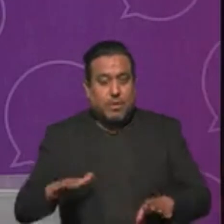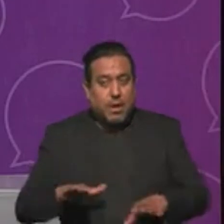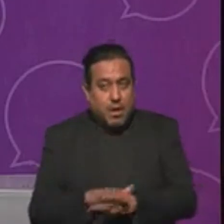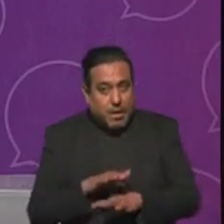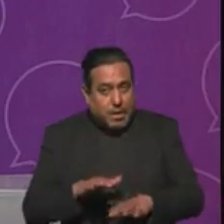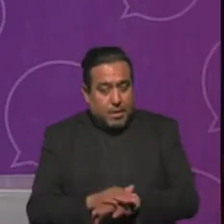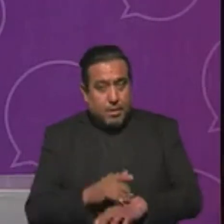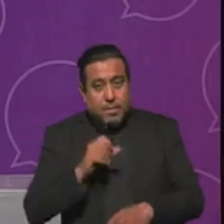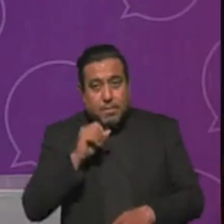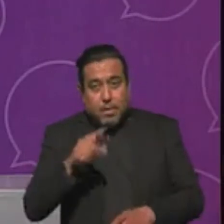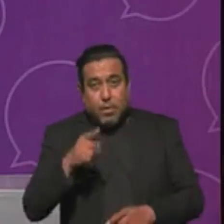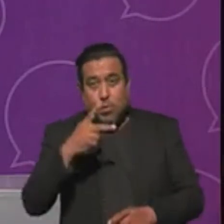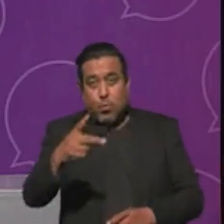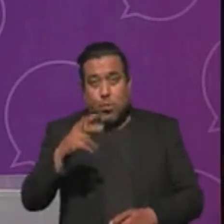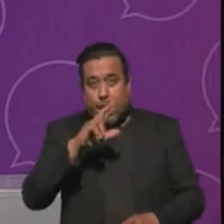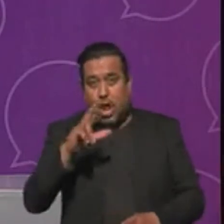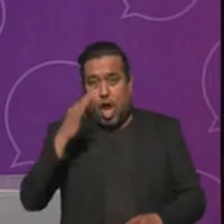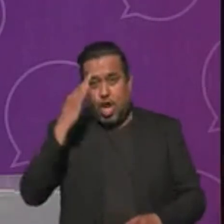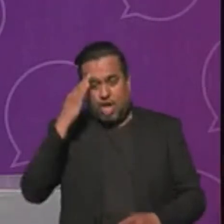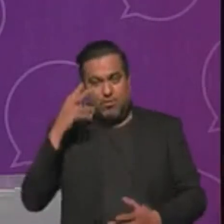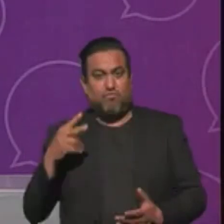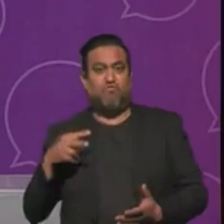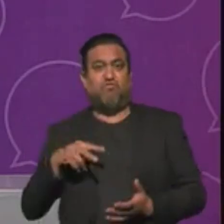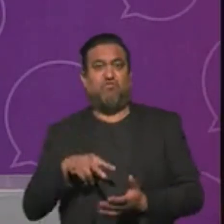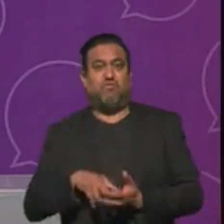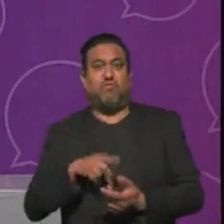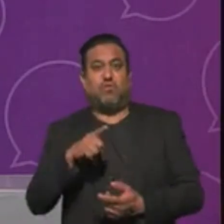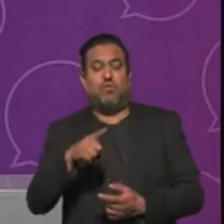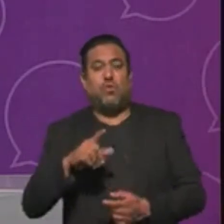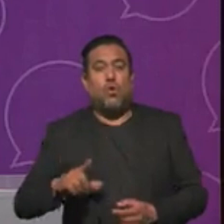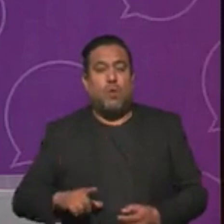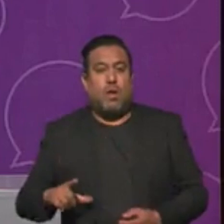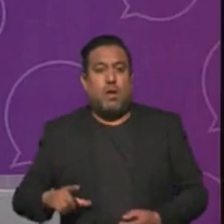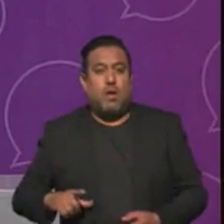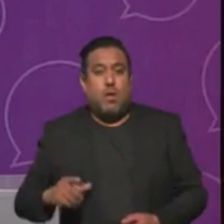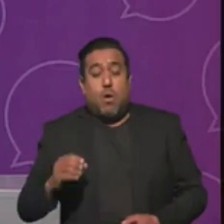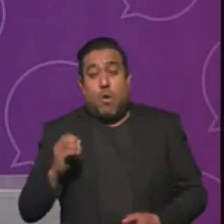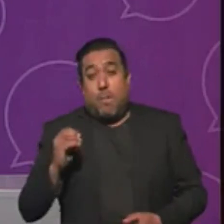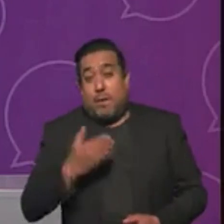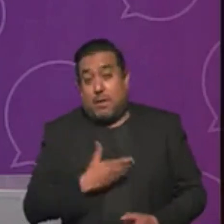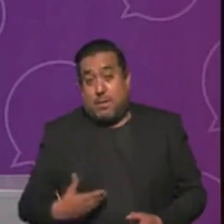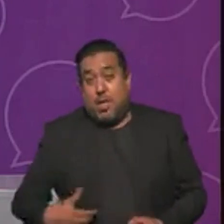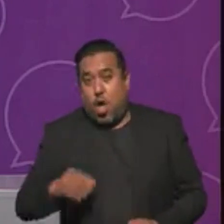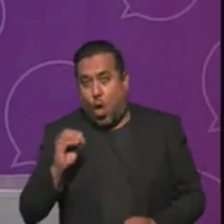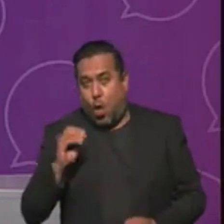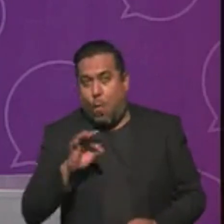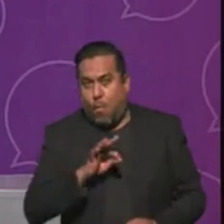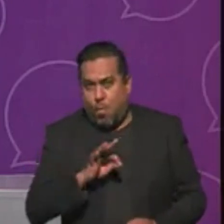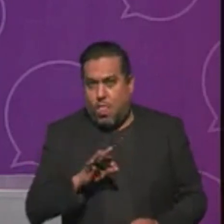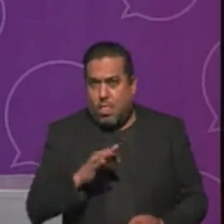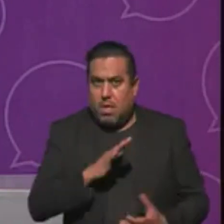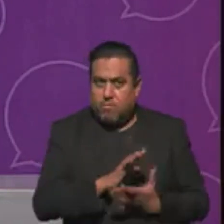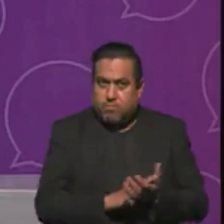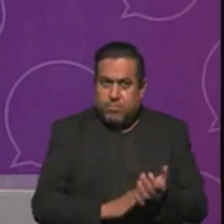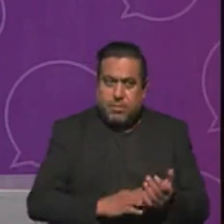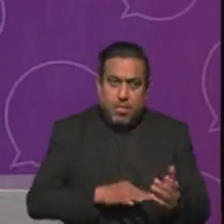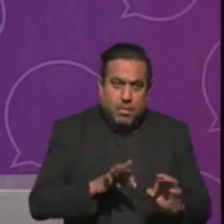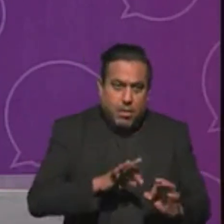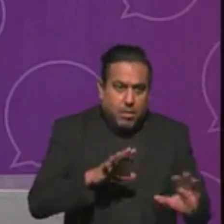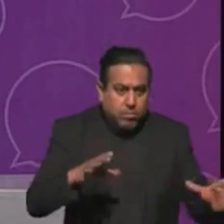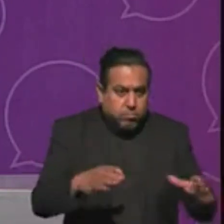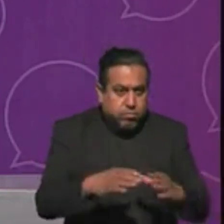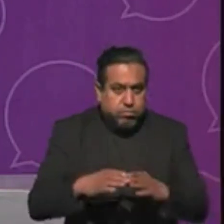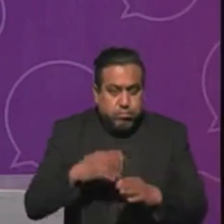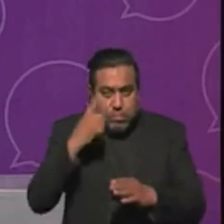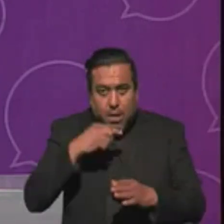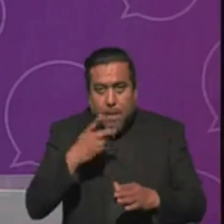lleven el mérito o reconocimiento durante su periodo como funcionario público o pueden trabajar sobre propuestas cuyos cambios podrían reflejarse